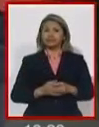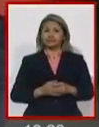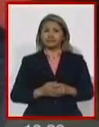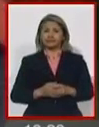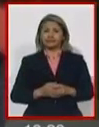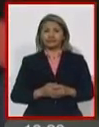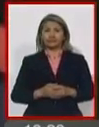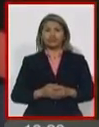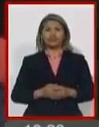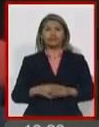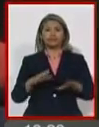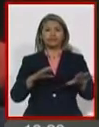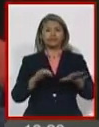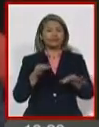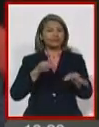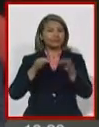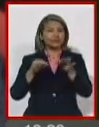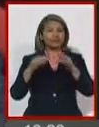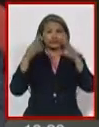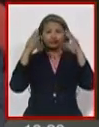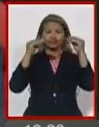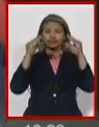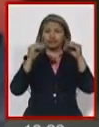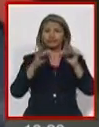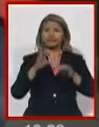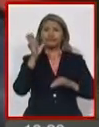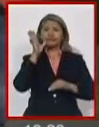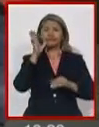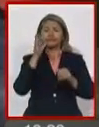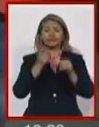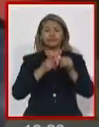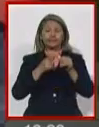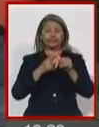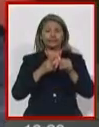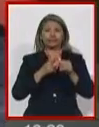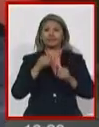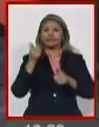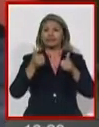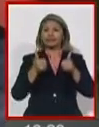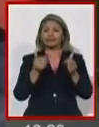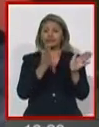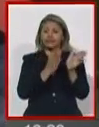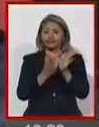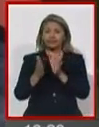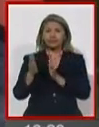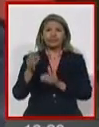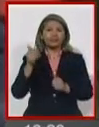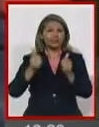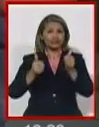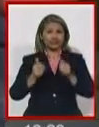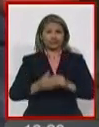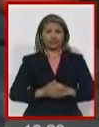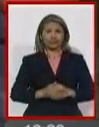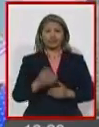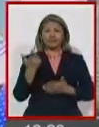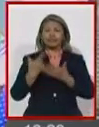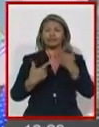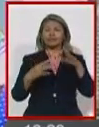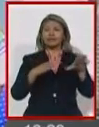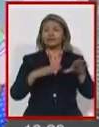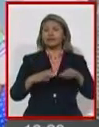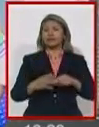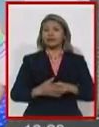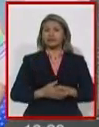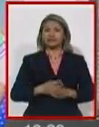para poder hacer conocer o enseñarle a estas madres primerizas cuáles son los procedimientos o qué es lo que tiene que